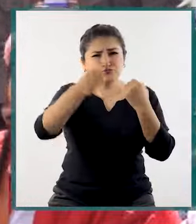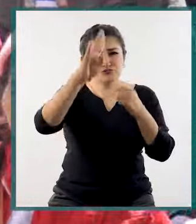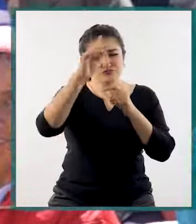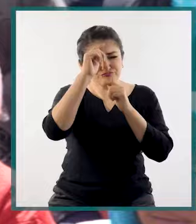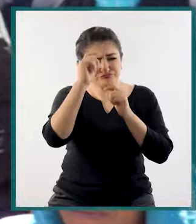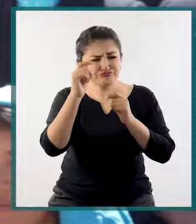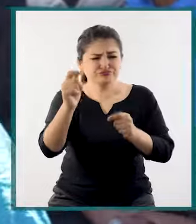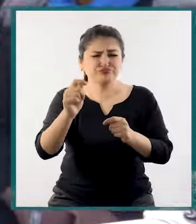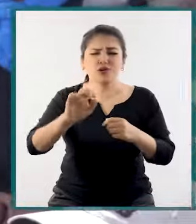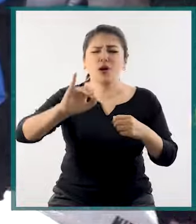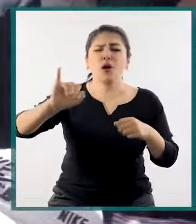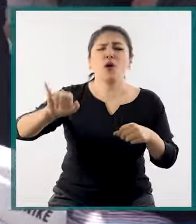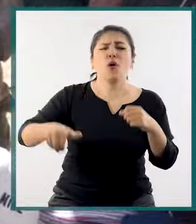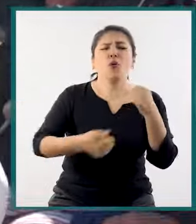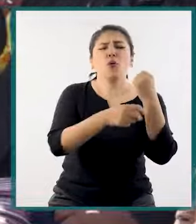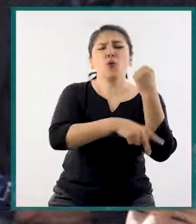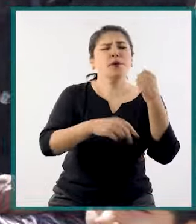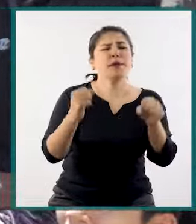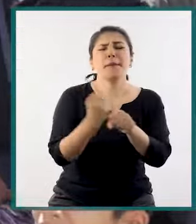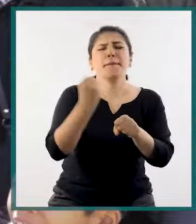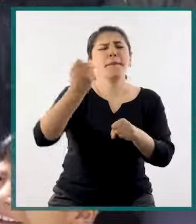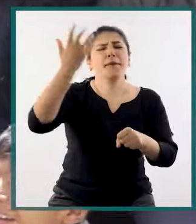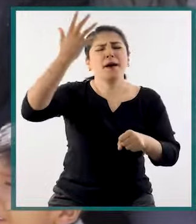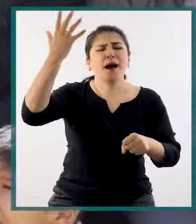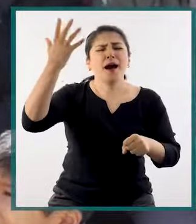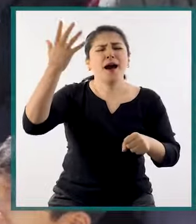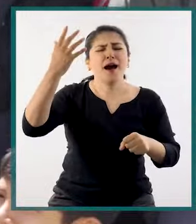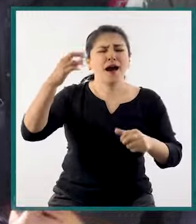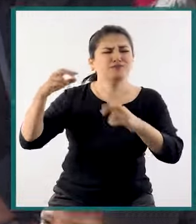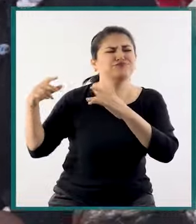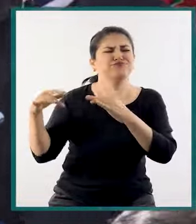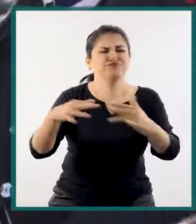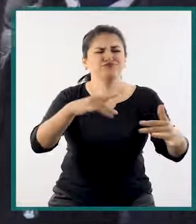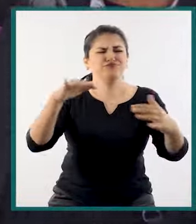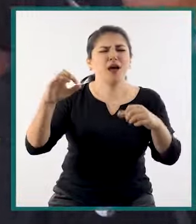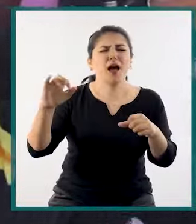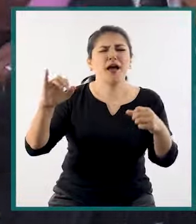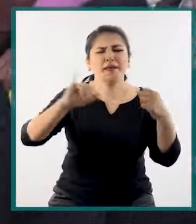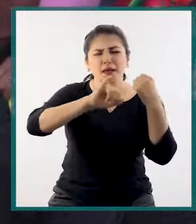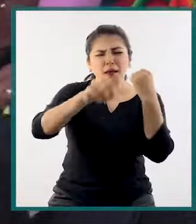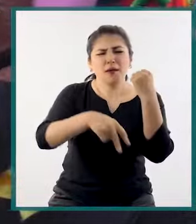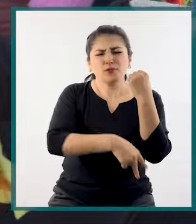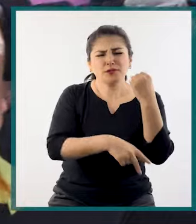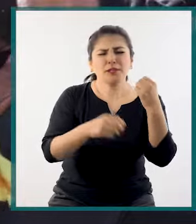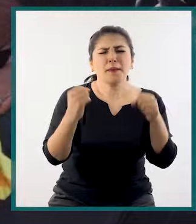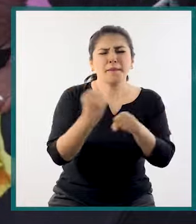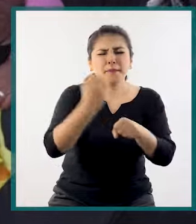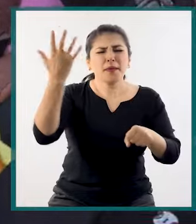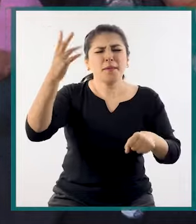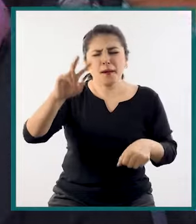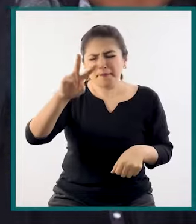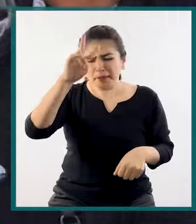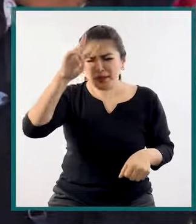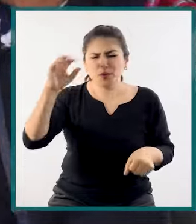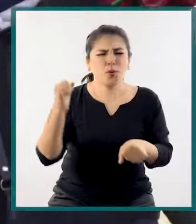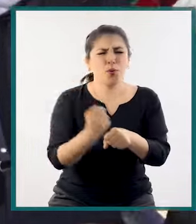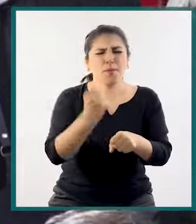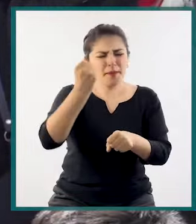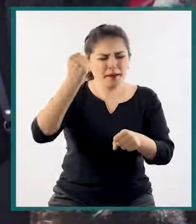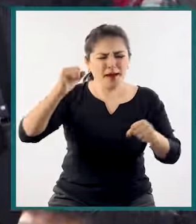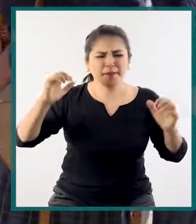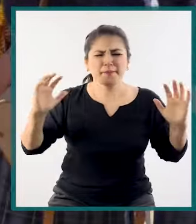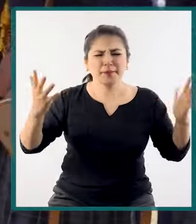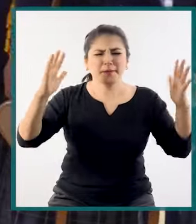¡Que viva Junín! ¡Que viva! ¡Viva! ¡Batalla de Junín! ¡Que viva! ¡Viva el Perú! ¡Viva!